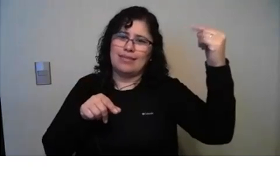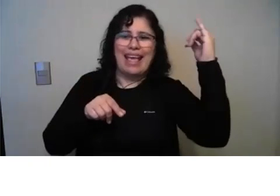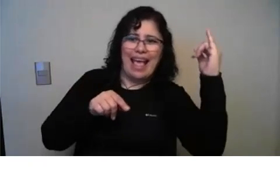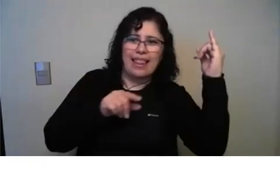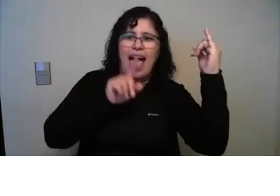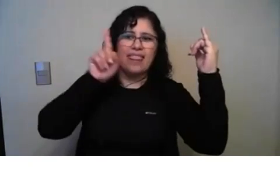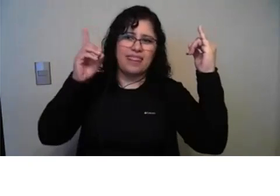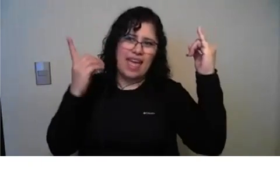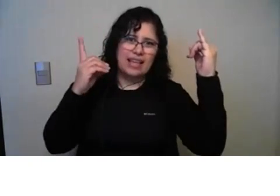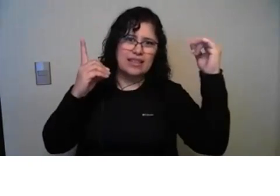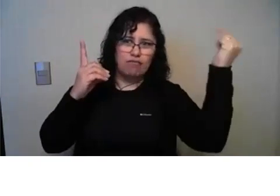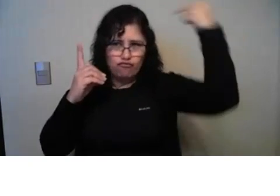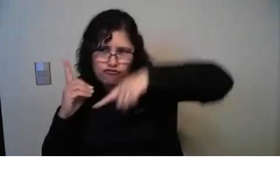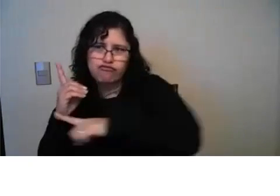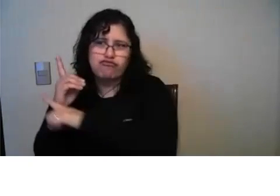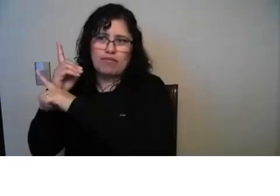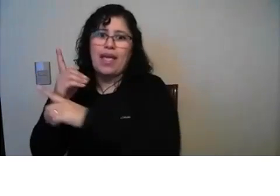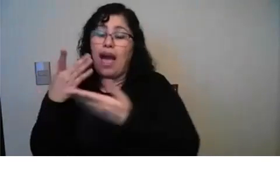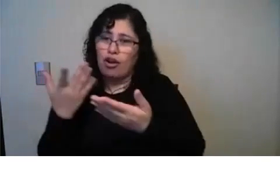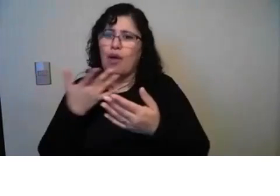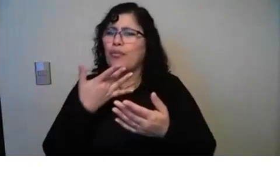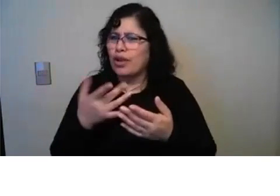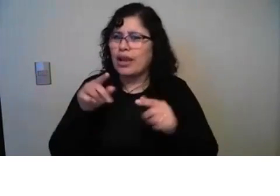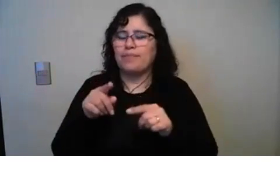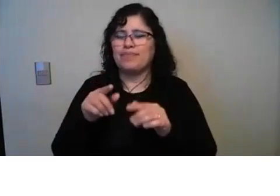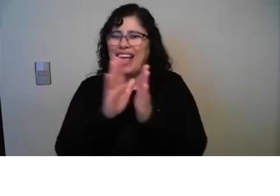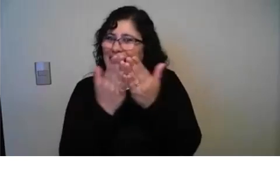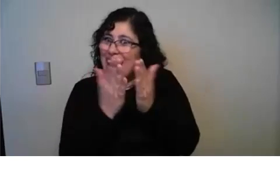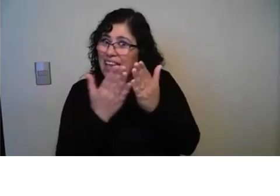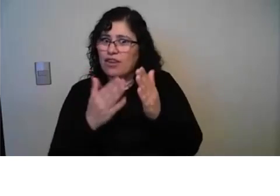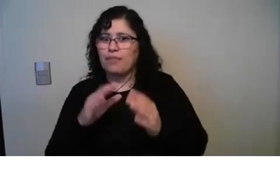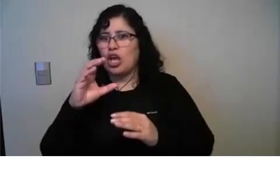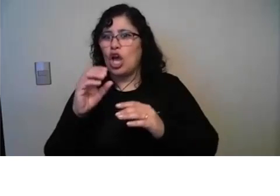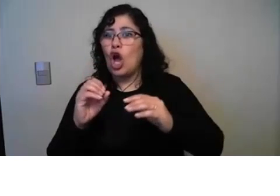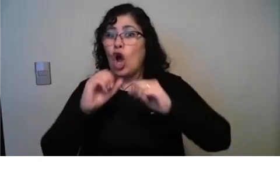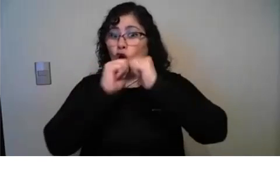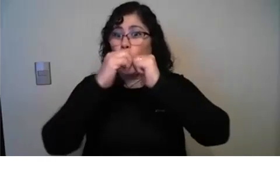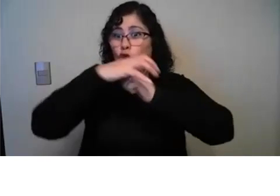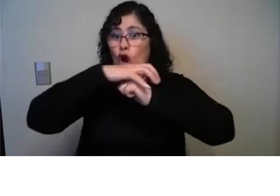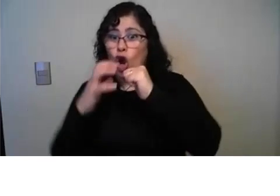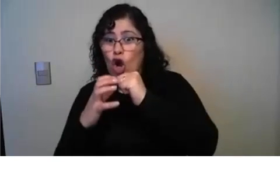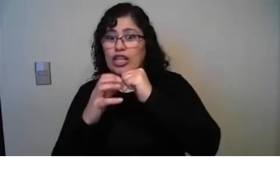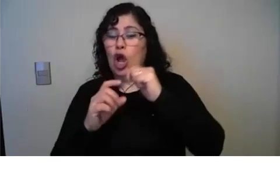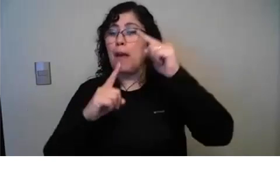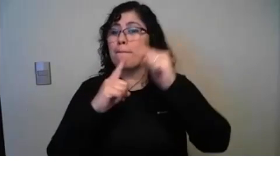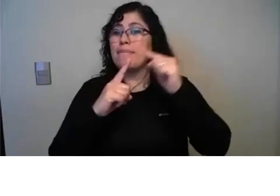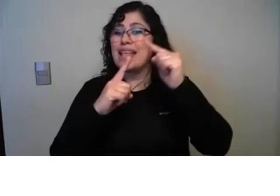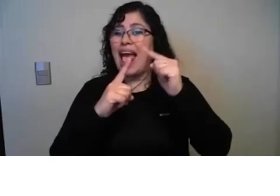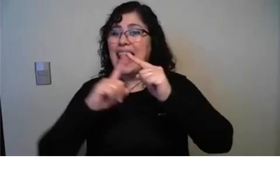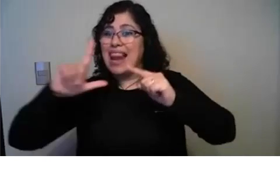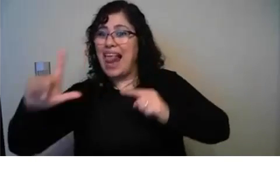importante manejarlo porque en la literatura al córtico espinal lateral lo van a encontrar como córtico espinal lateral